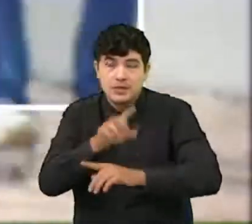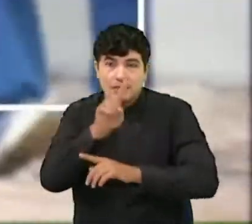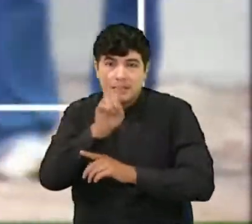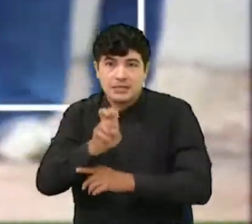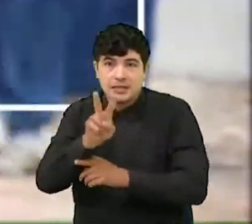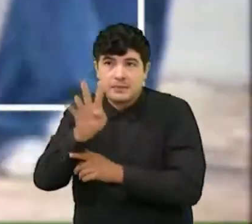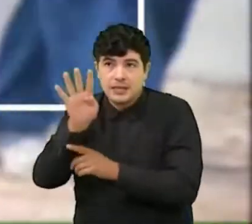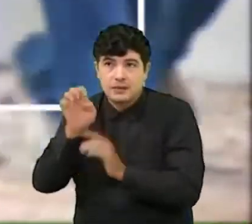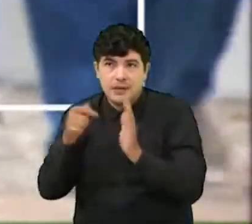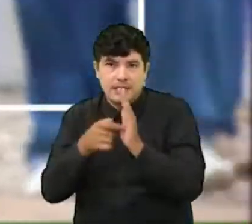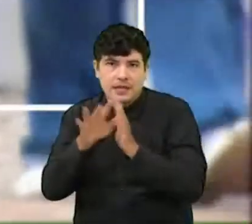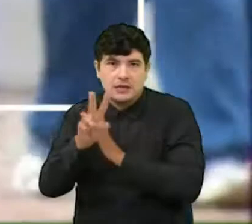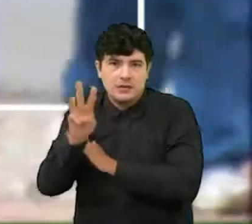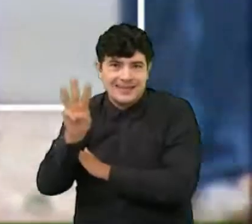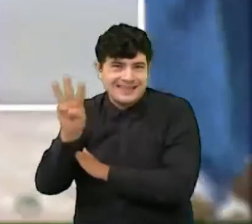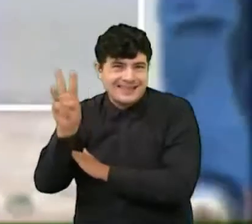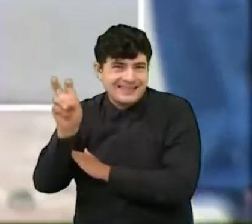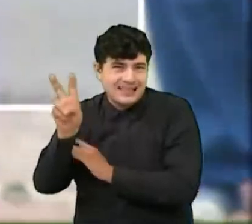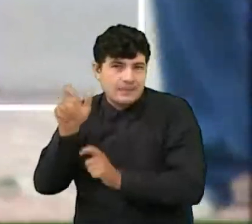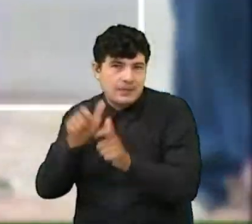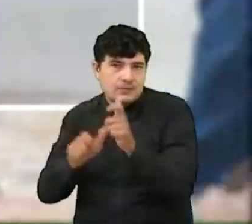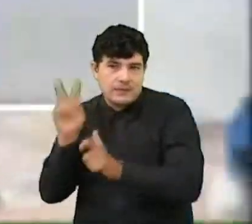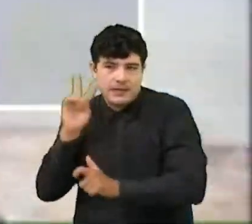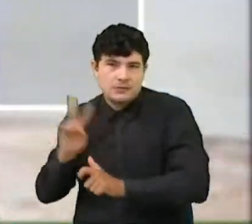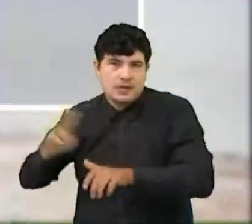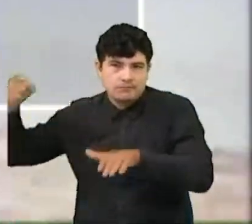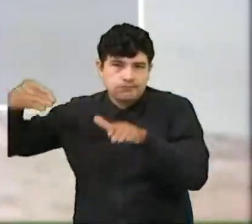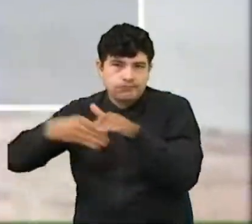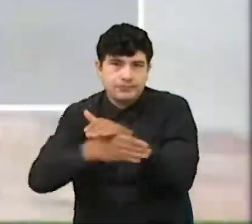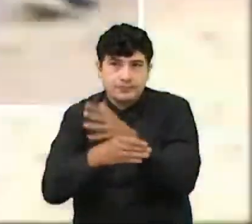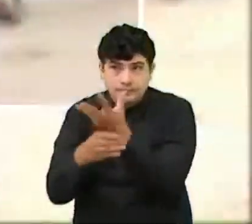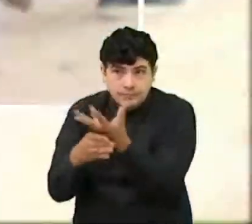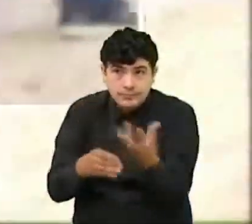1.729.537 venezolanos en el país, de los cuales